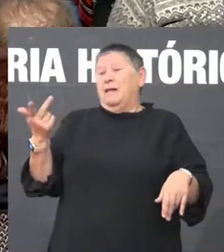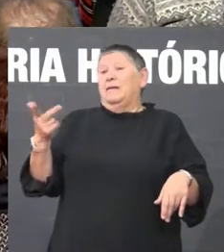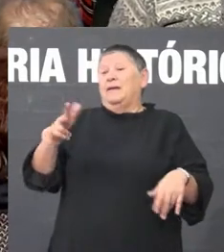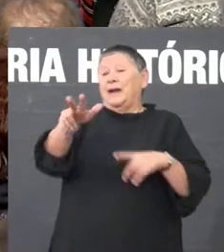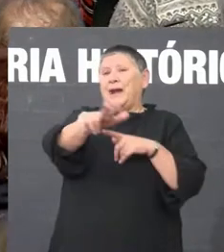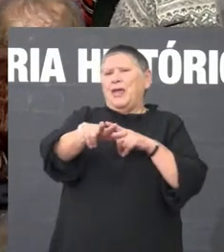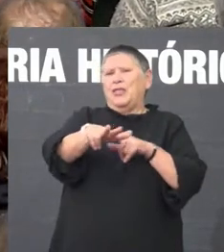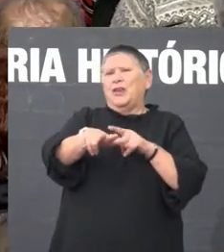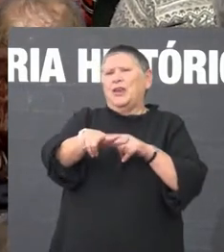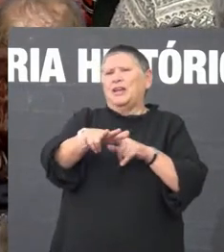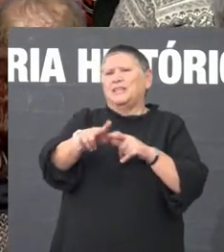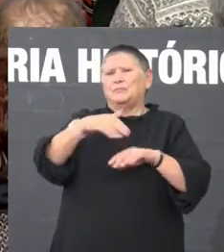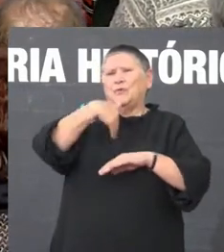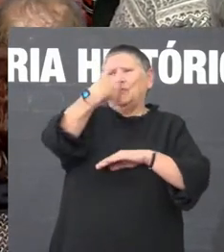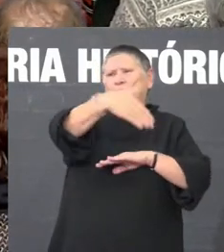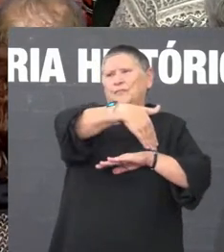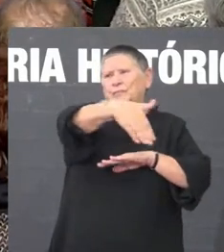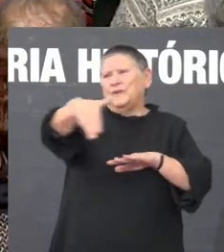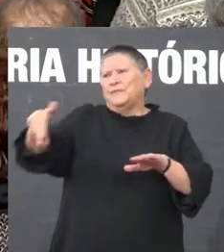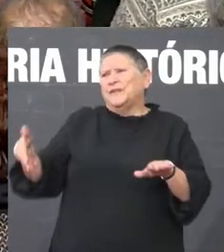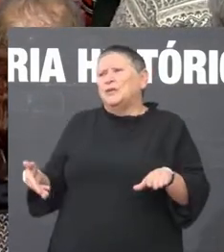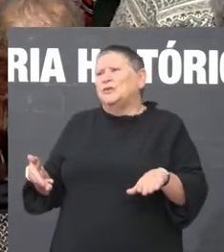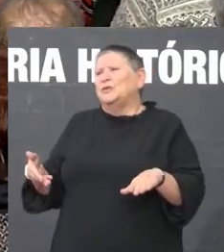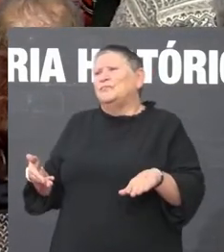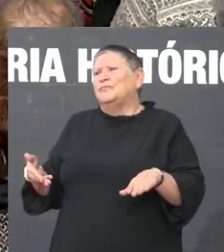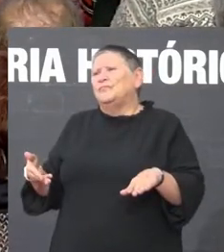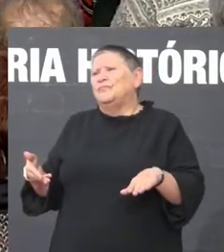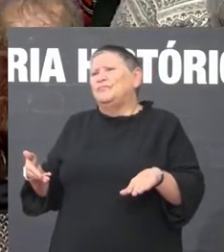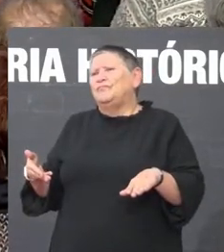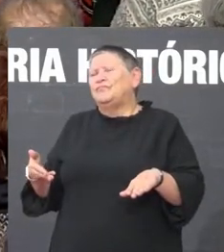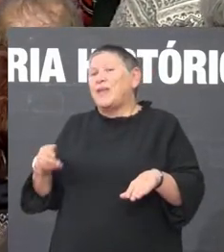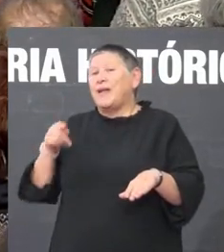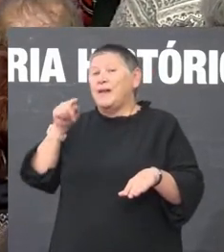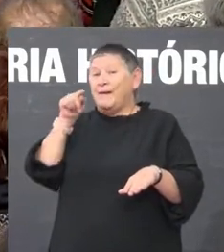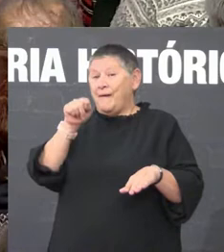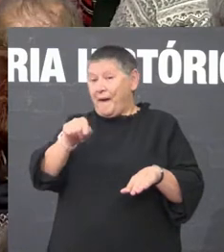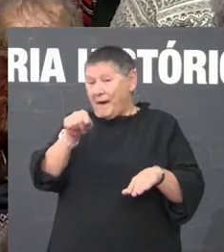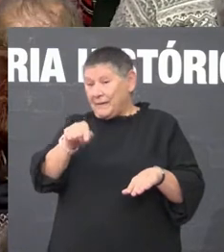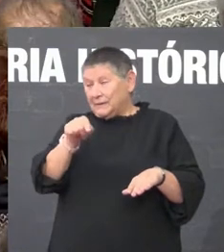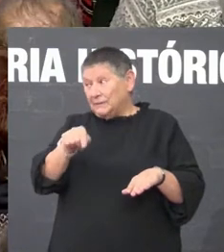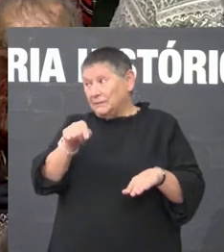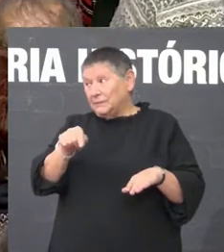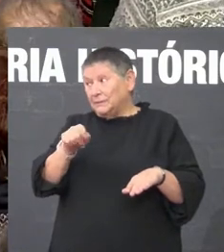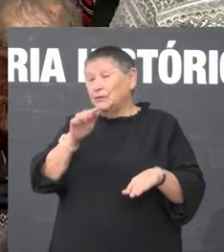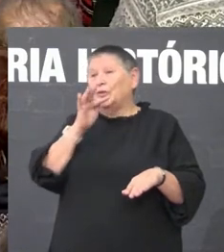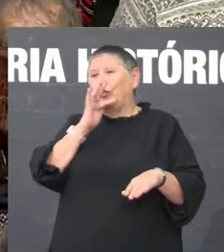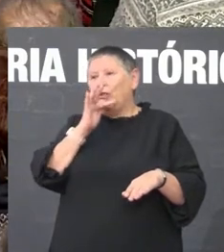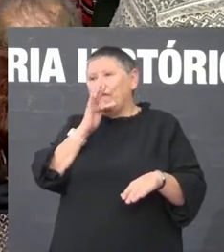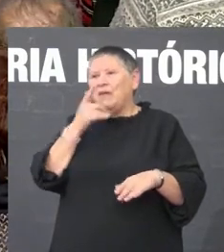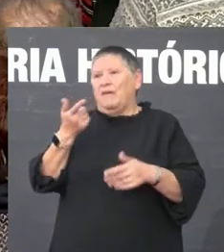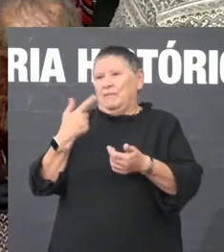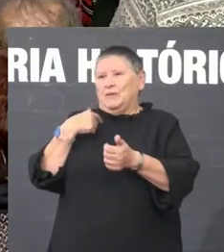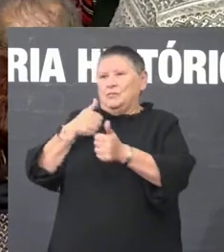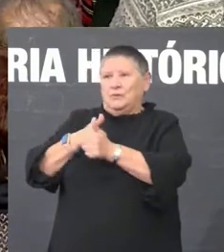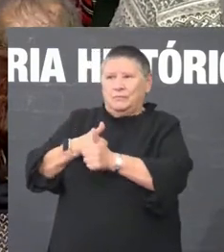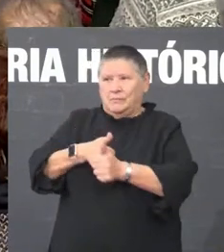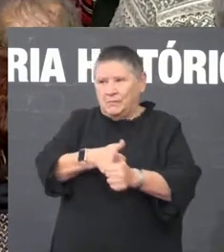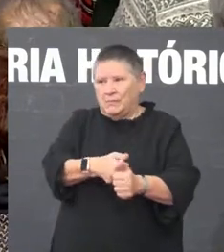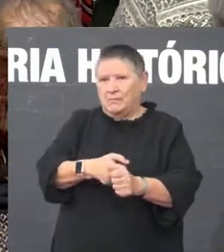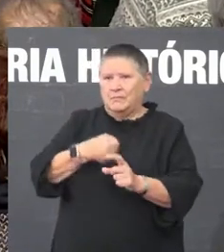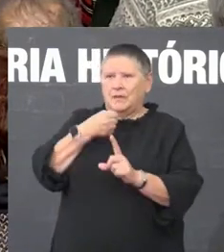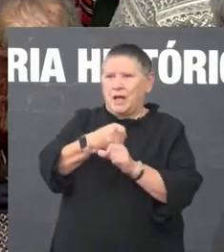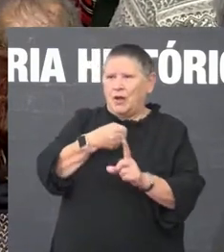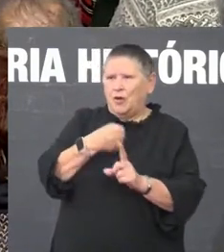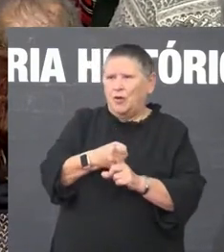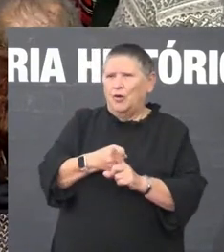de los nacionalismos periféricos, pues es todavía pues, debida a la persecución a la que fueron sometidos durante la dictadura. Bueno,